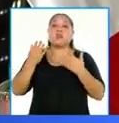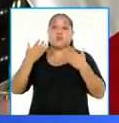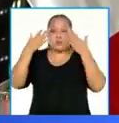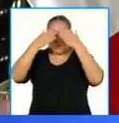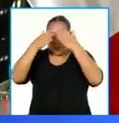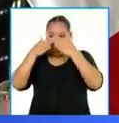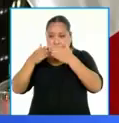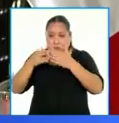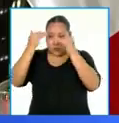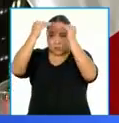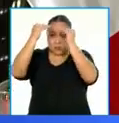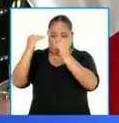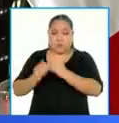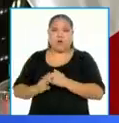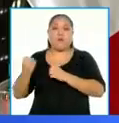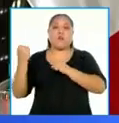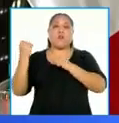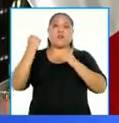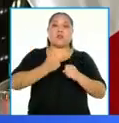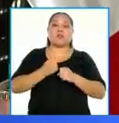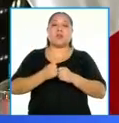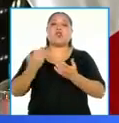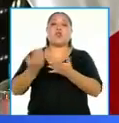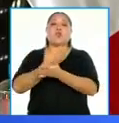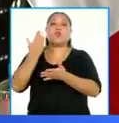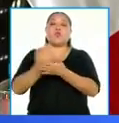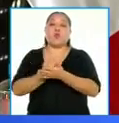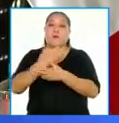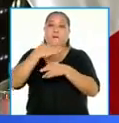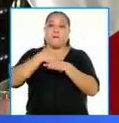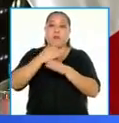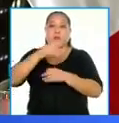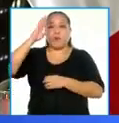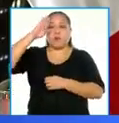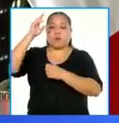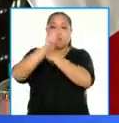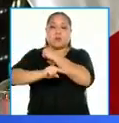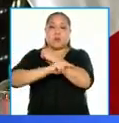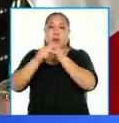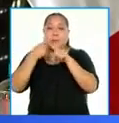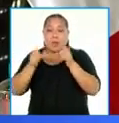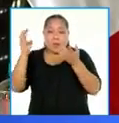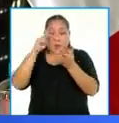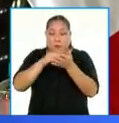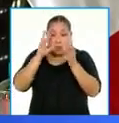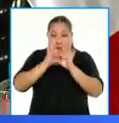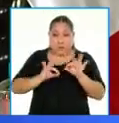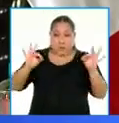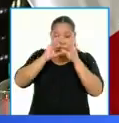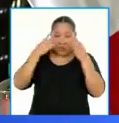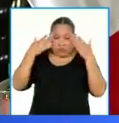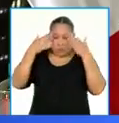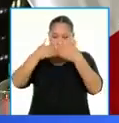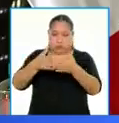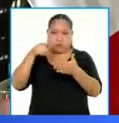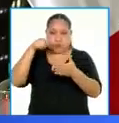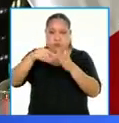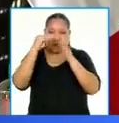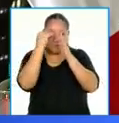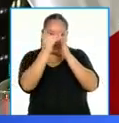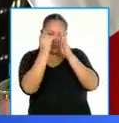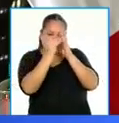estratégicas destinadas a fortalecer y modernizar la Policía Nacional, pero sobre todo tiene especificidades,